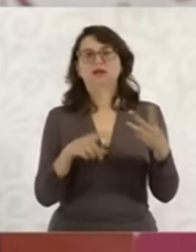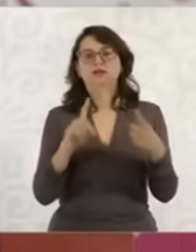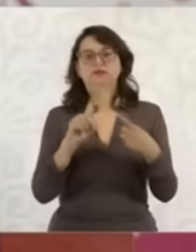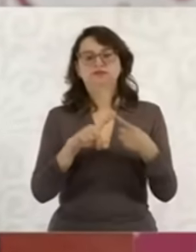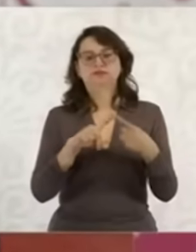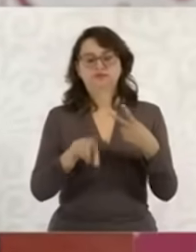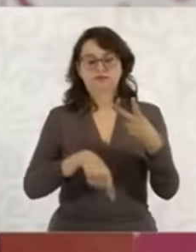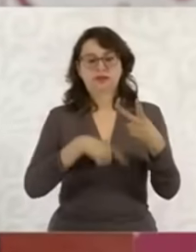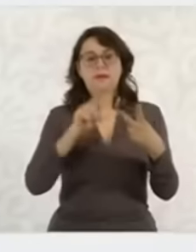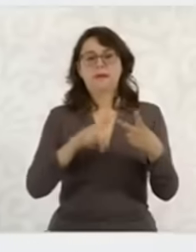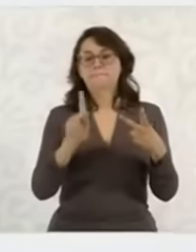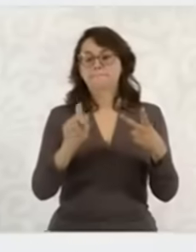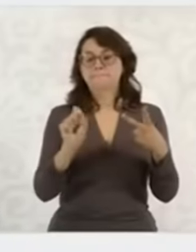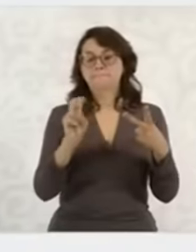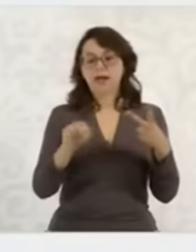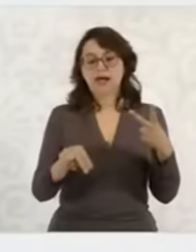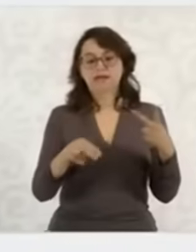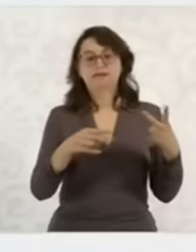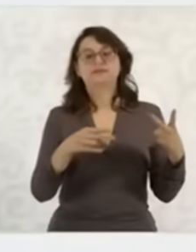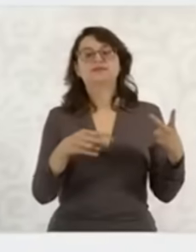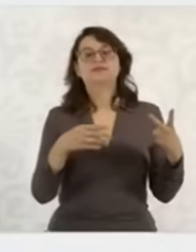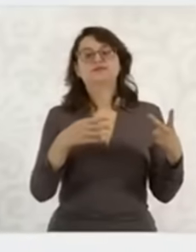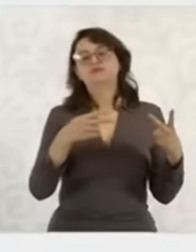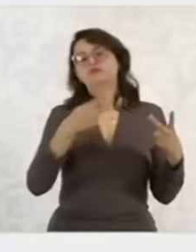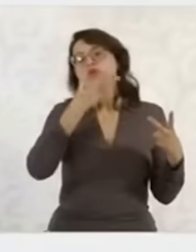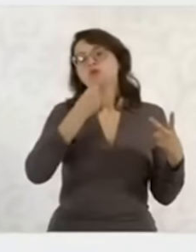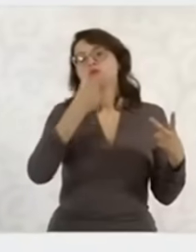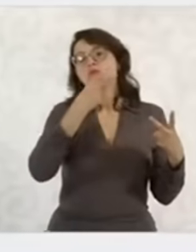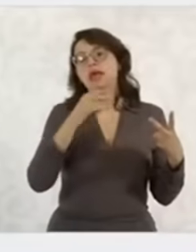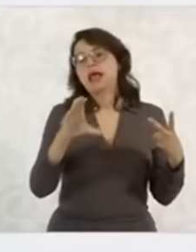el PAN, Calderón